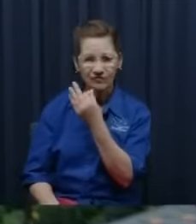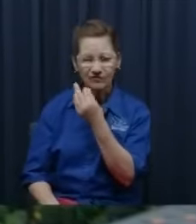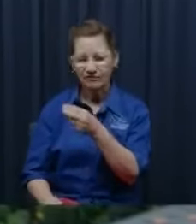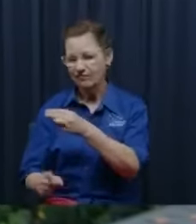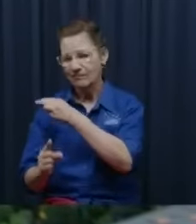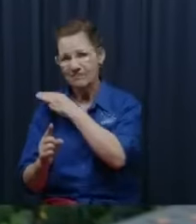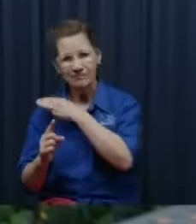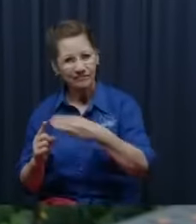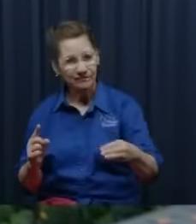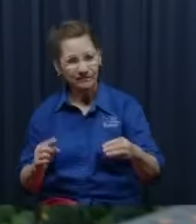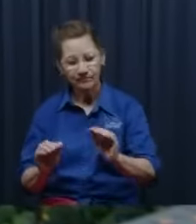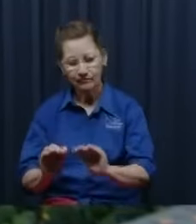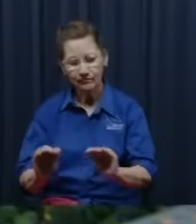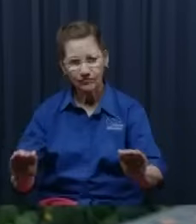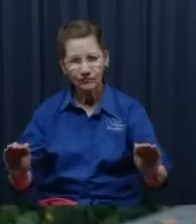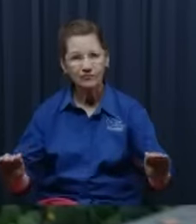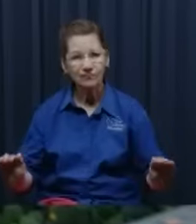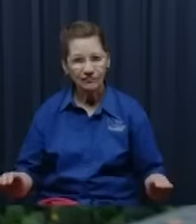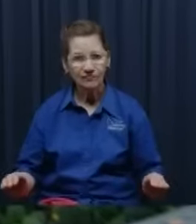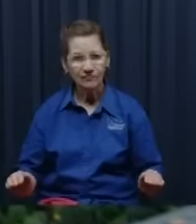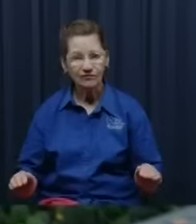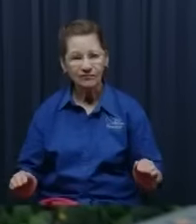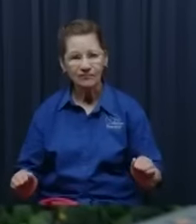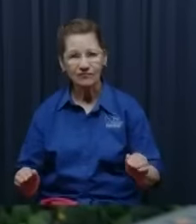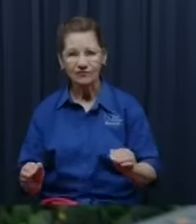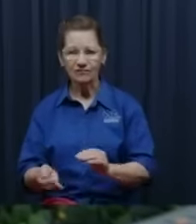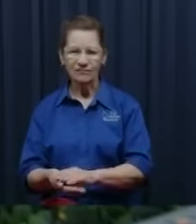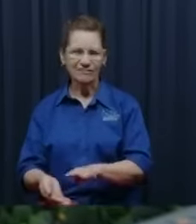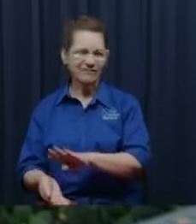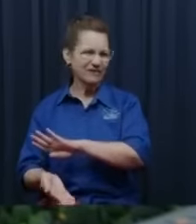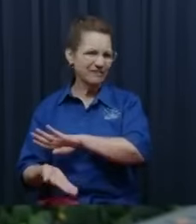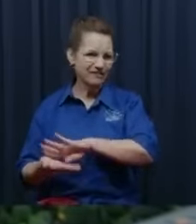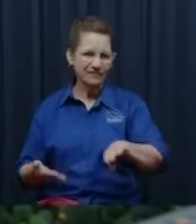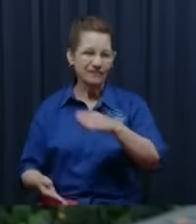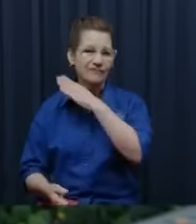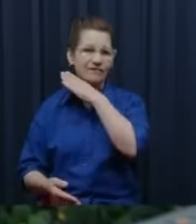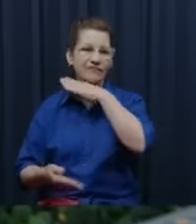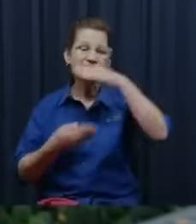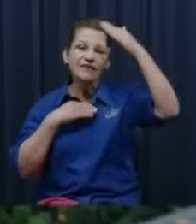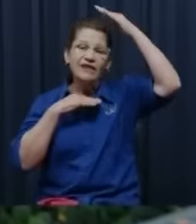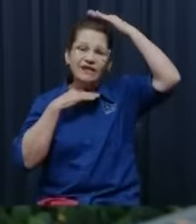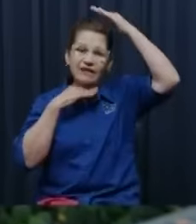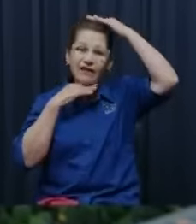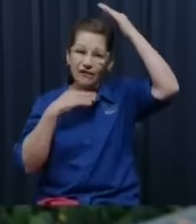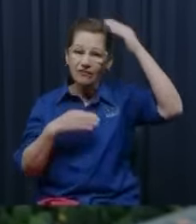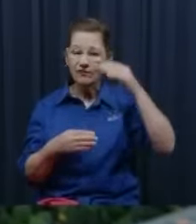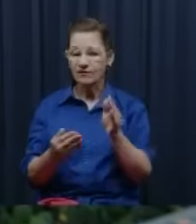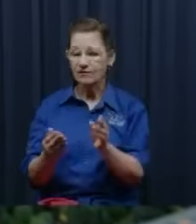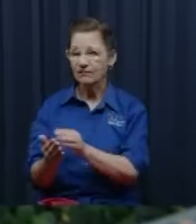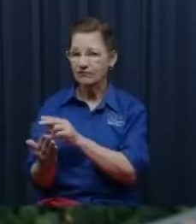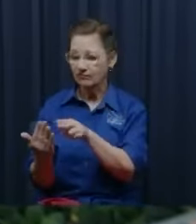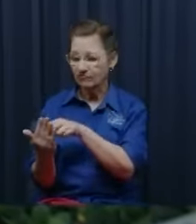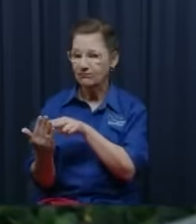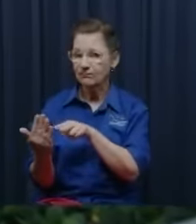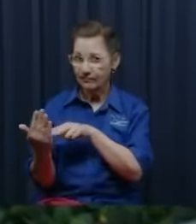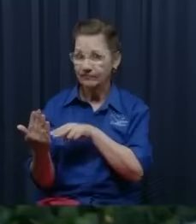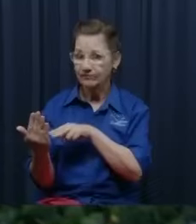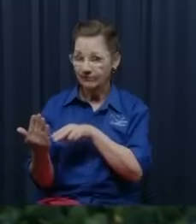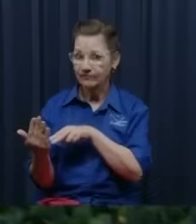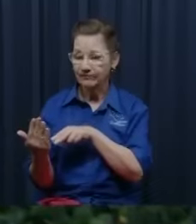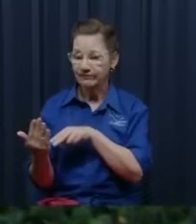niños los decapitan Pero eso todo todo eso está documentado no no lo han sacado en